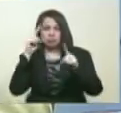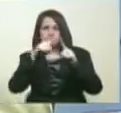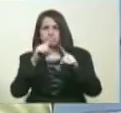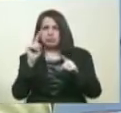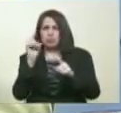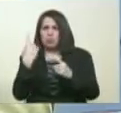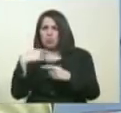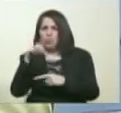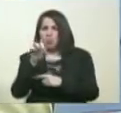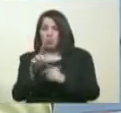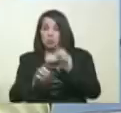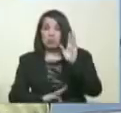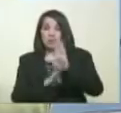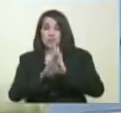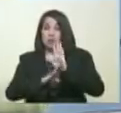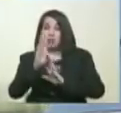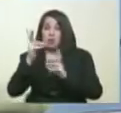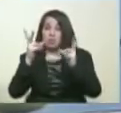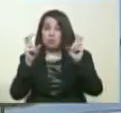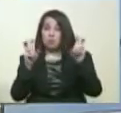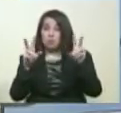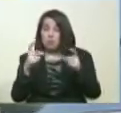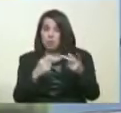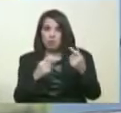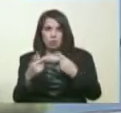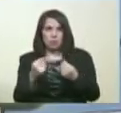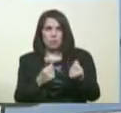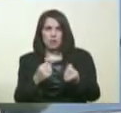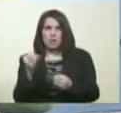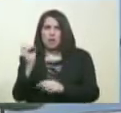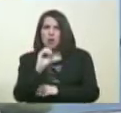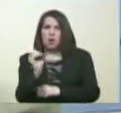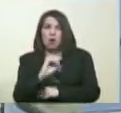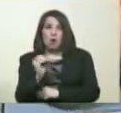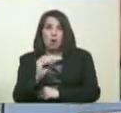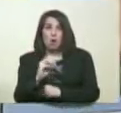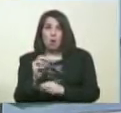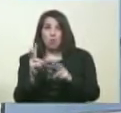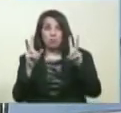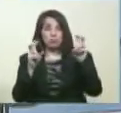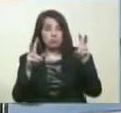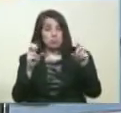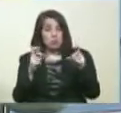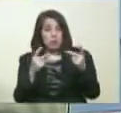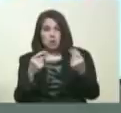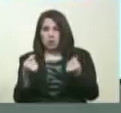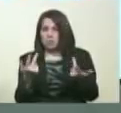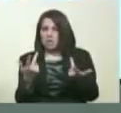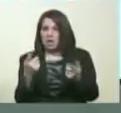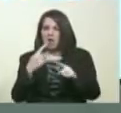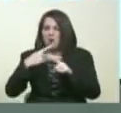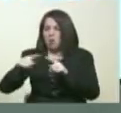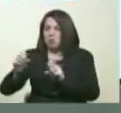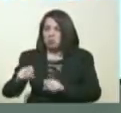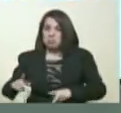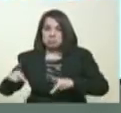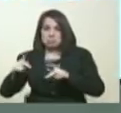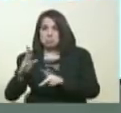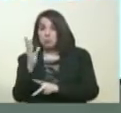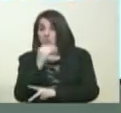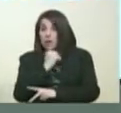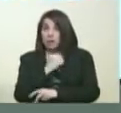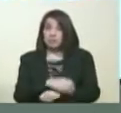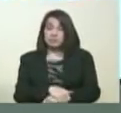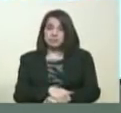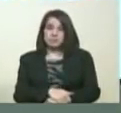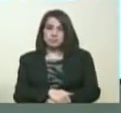O desarrollamos una nueva economía, o desarrollamos una nueva economía. No hay más opciones. Y con eso